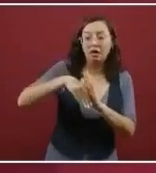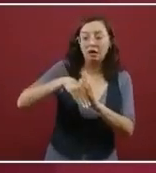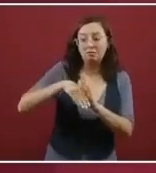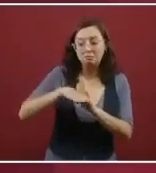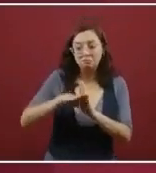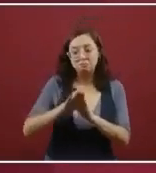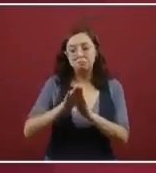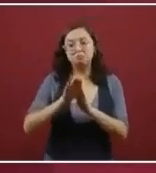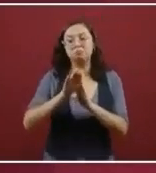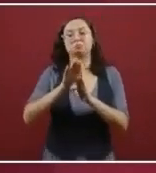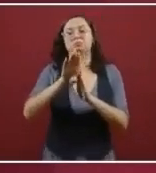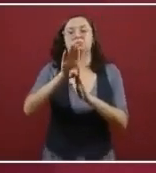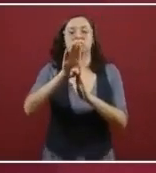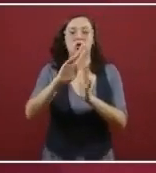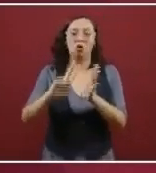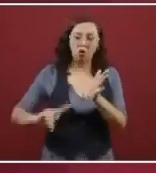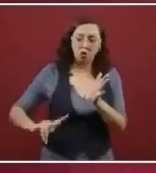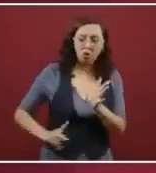Estabilizarlo